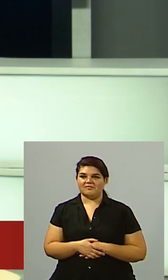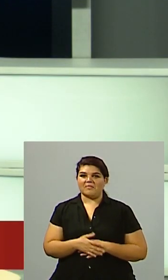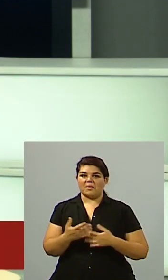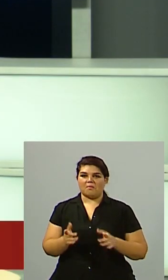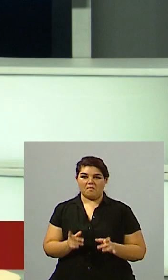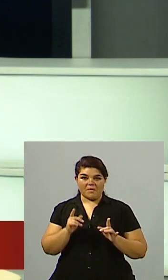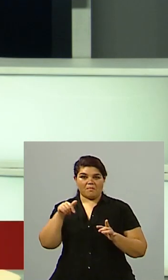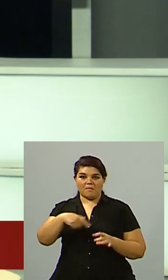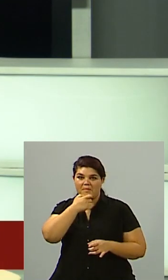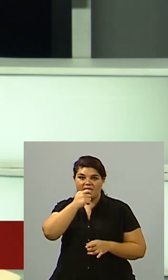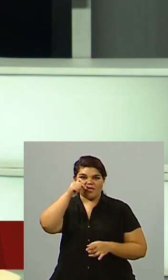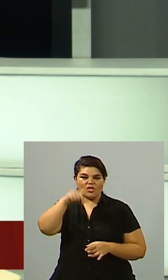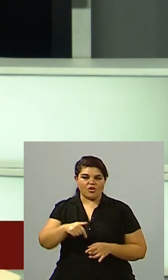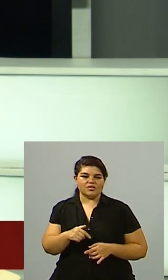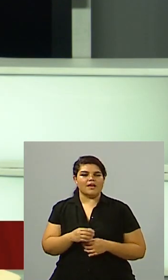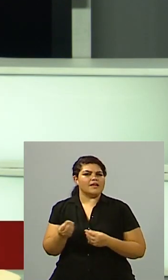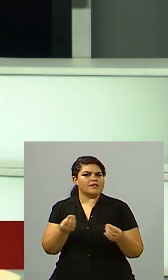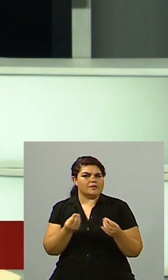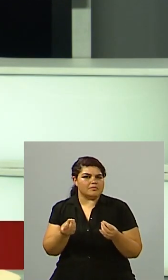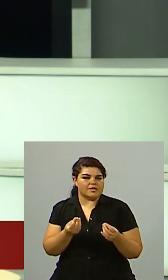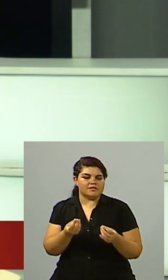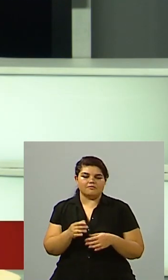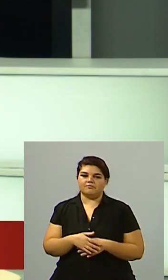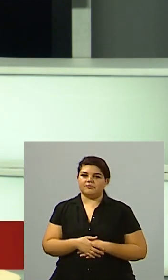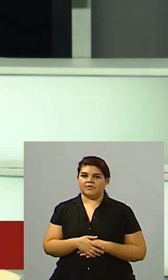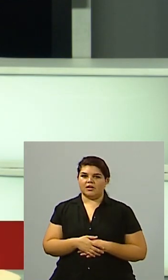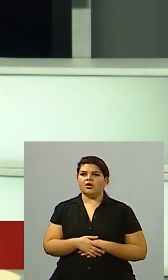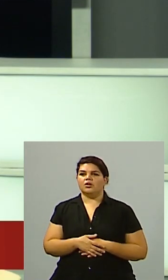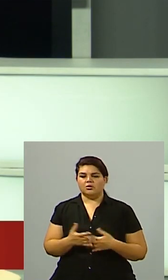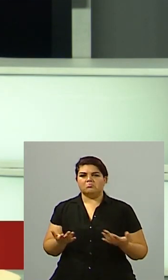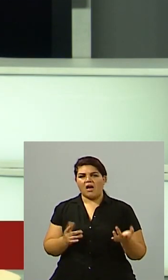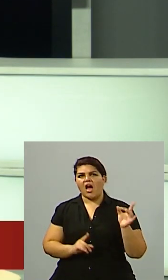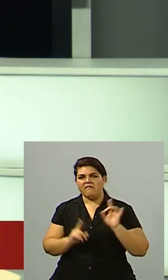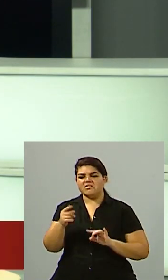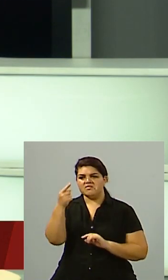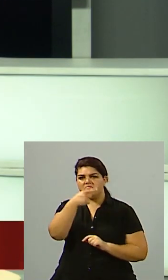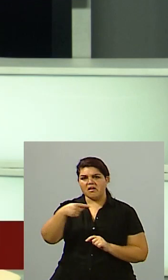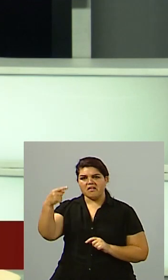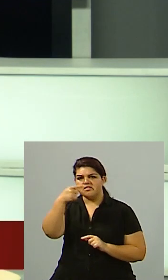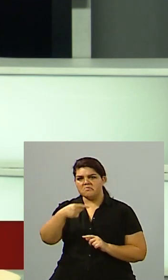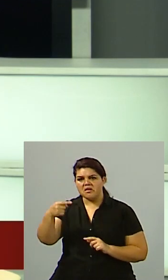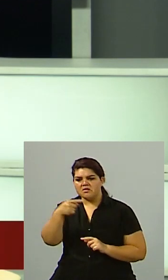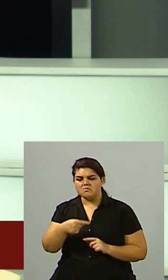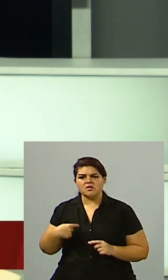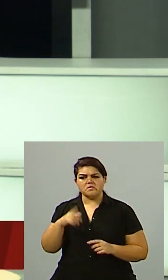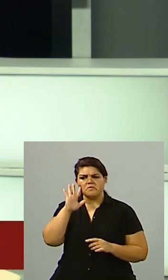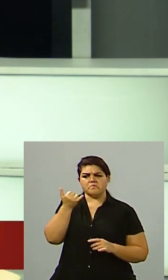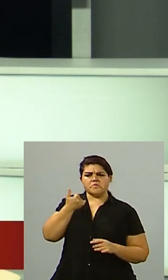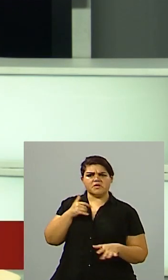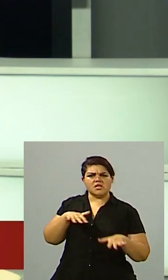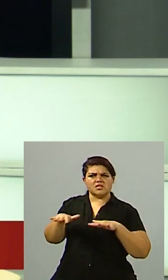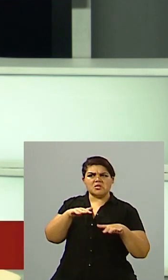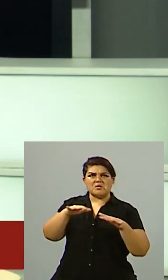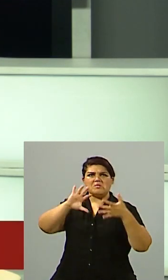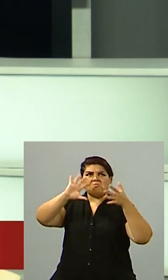Bueno, aquí en la provincia de Mendoza estamos viviendo como semanas en las cuales podemos vivir distintas situaciones en cuanto a lo